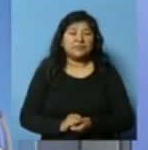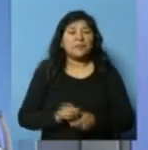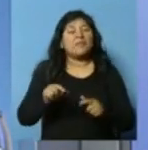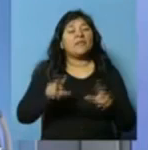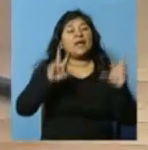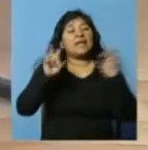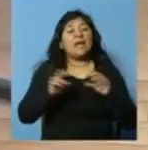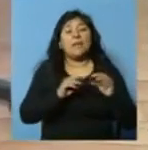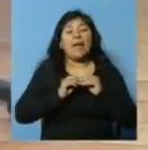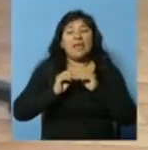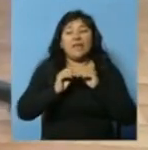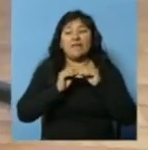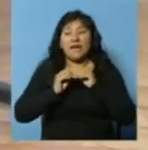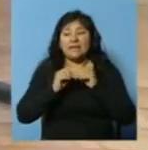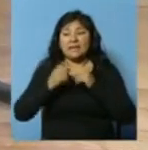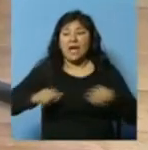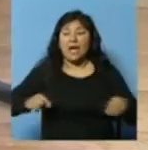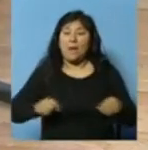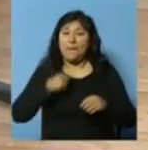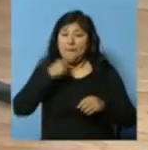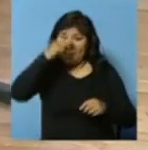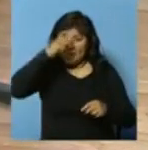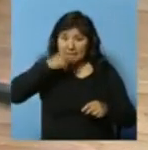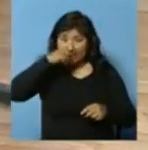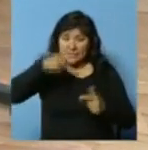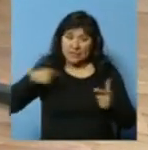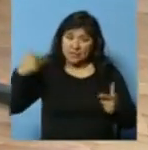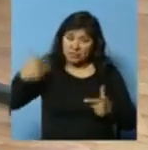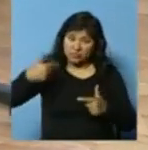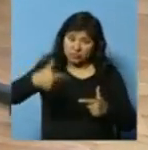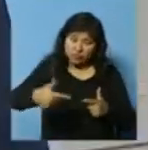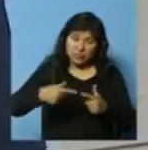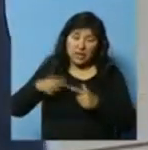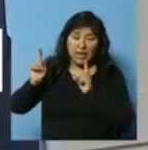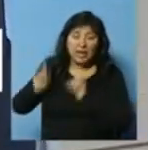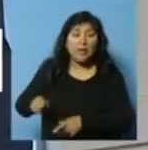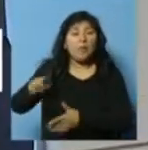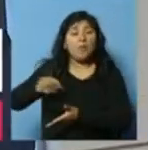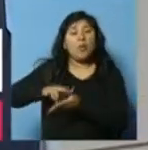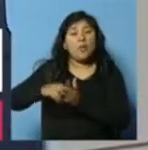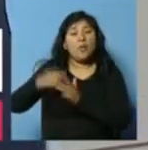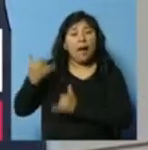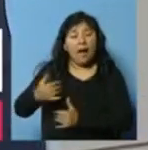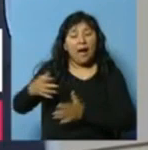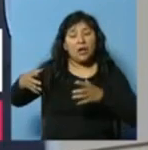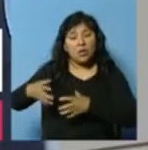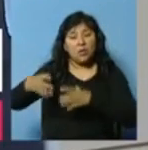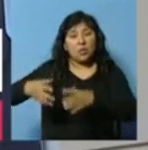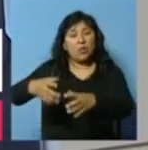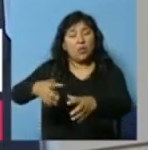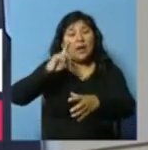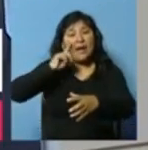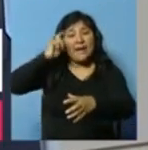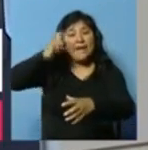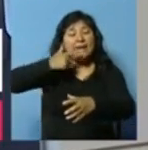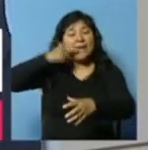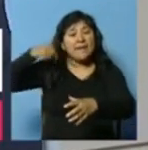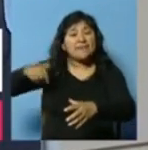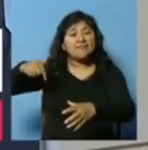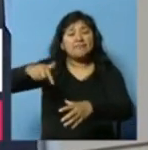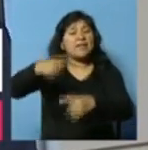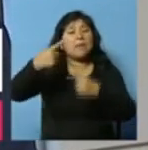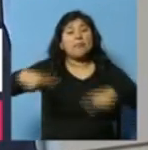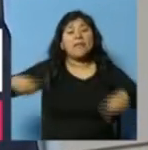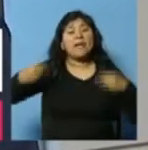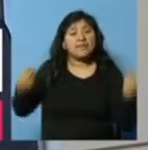debate los últimos días los últimos meses fue la situación de los y es lo que va a pasar temor si se cierran si no se cierran